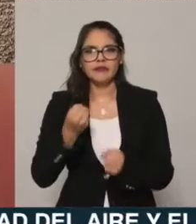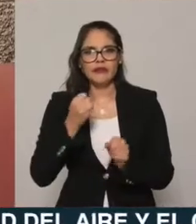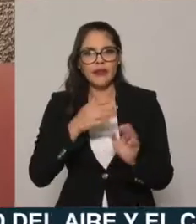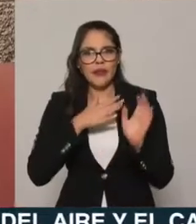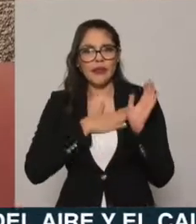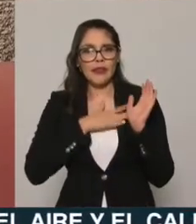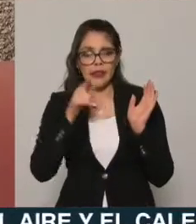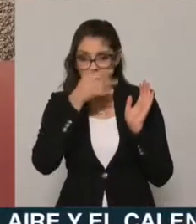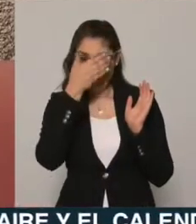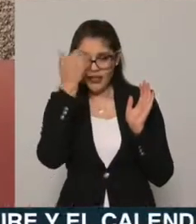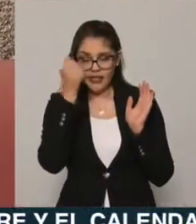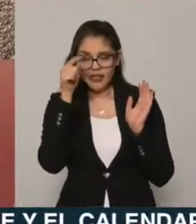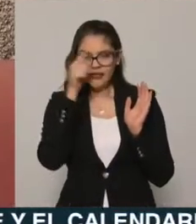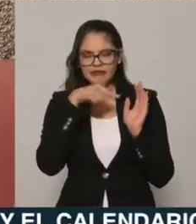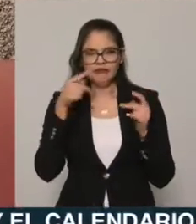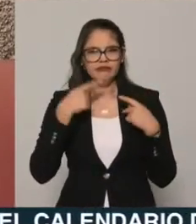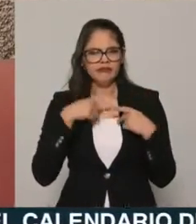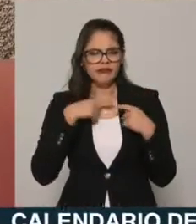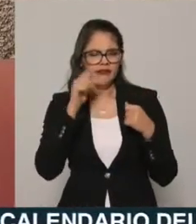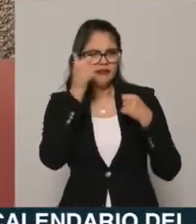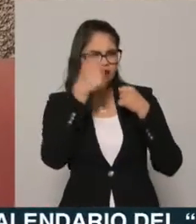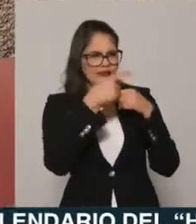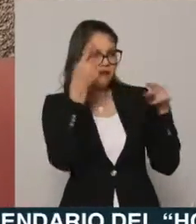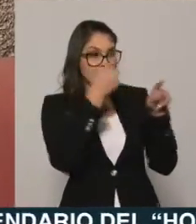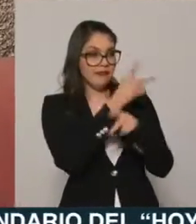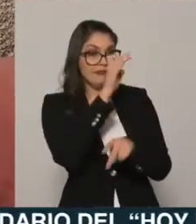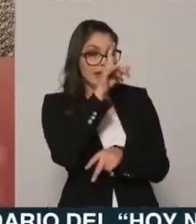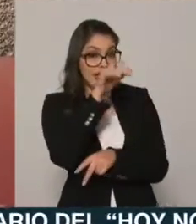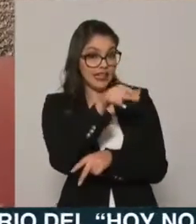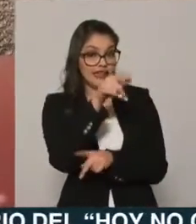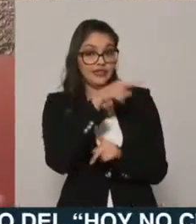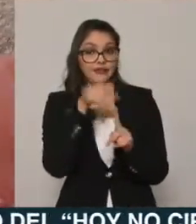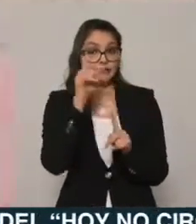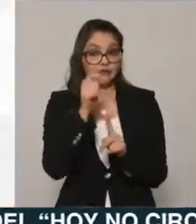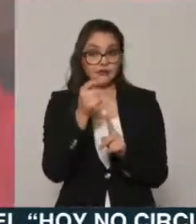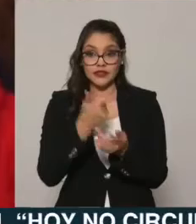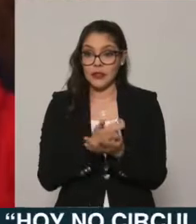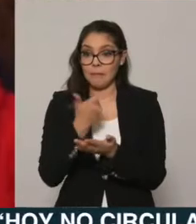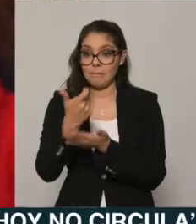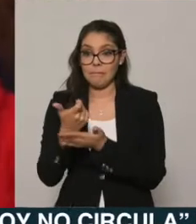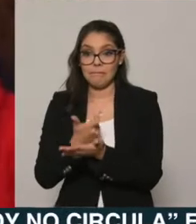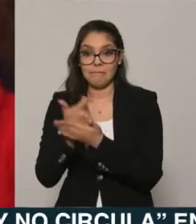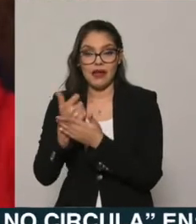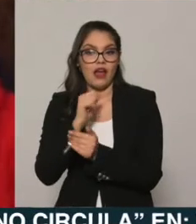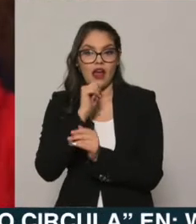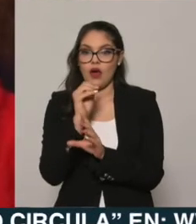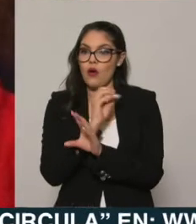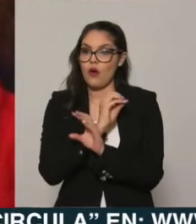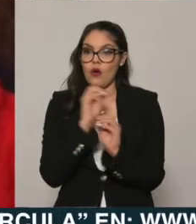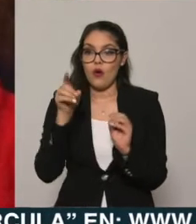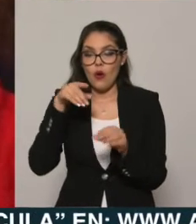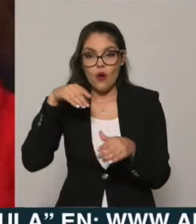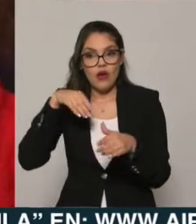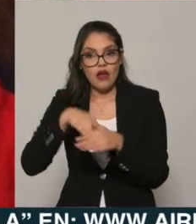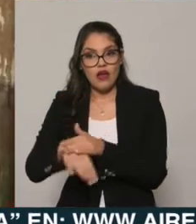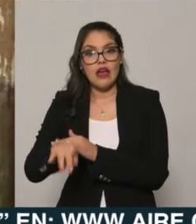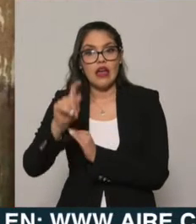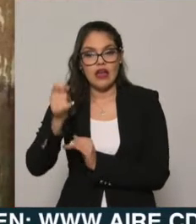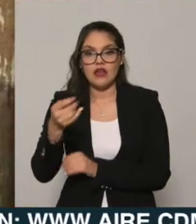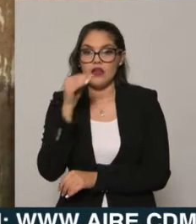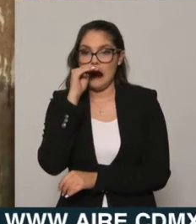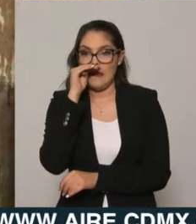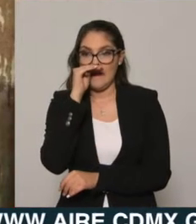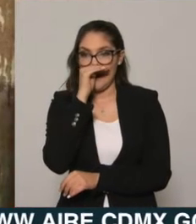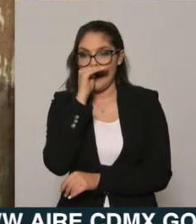usted no lo sabía, el elenco de Algo está pasando en Belén no recibe un salario, ya que la entrada para esta función no tiene